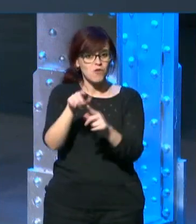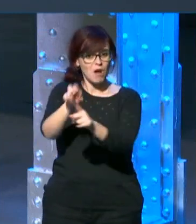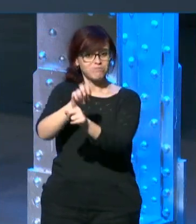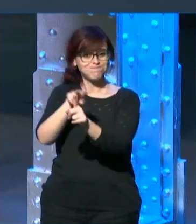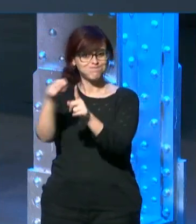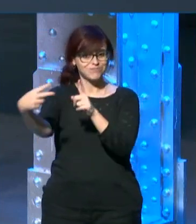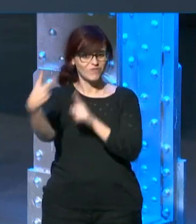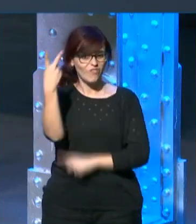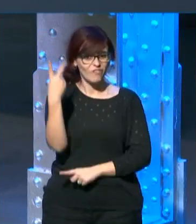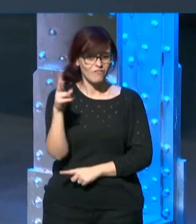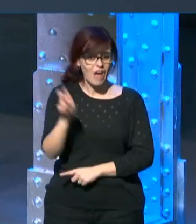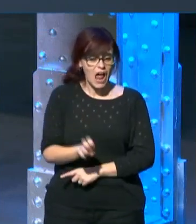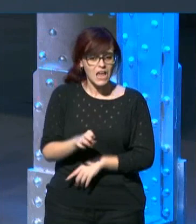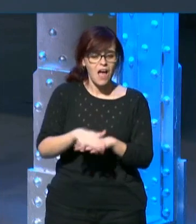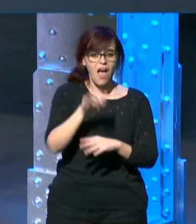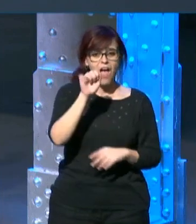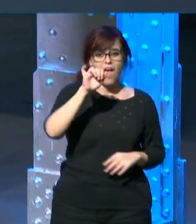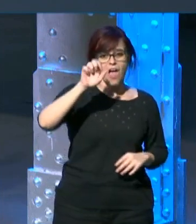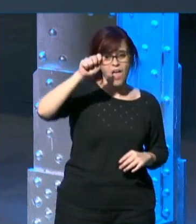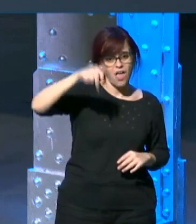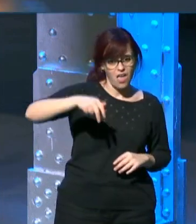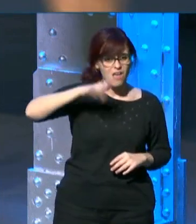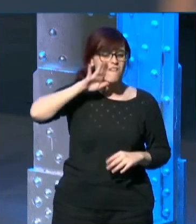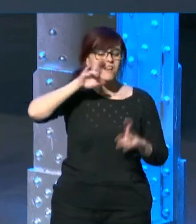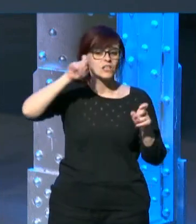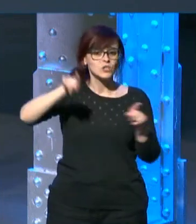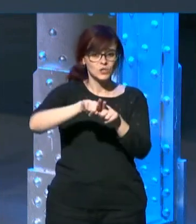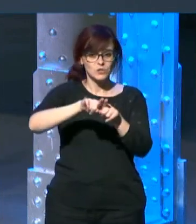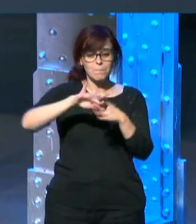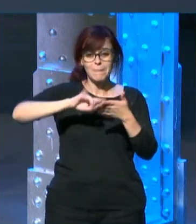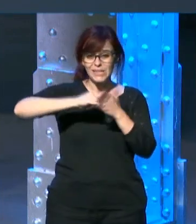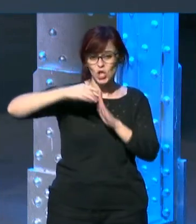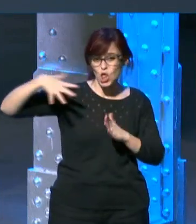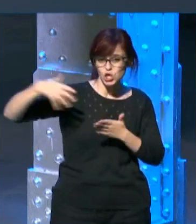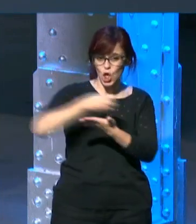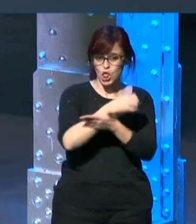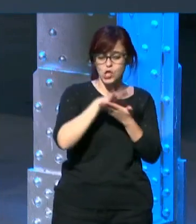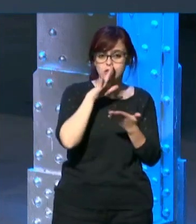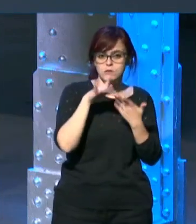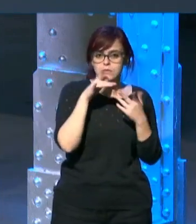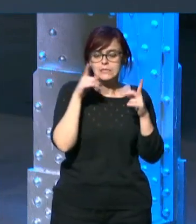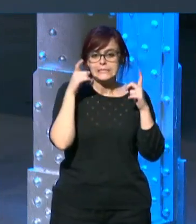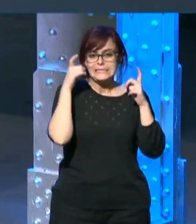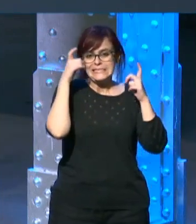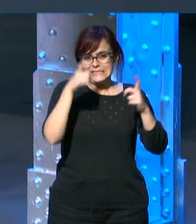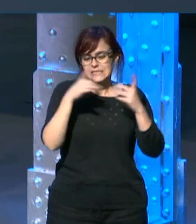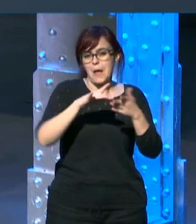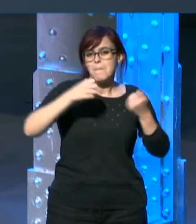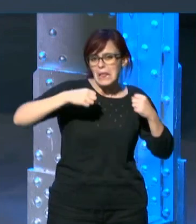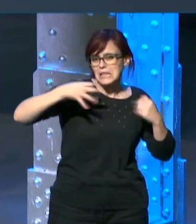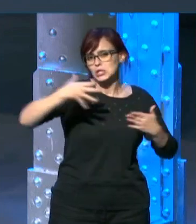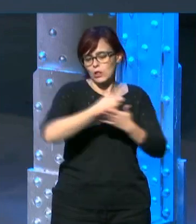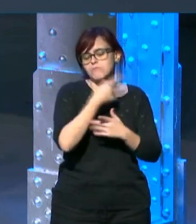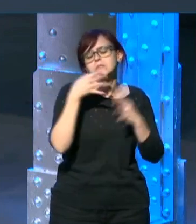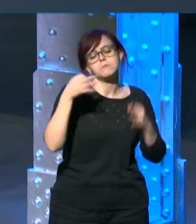que en Agile yo creo que en todos los métodos que puedas ver o en todas las prácticas suele haber siempre algún grado